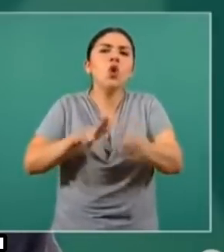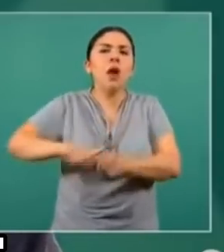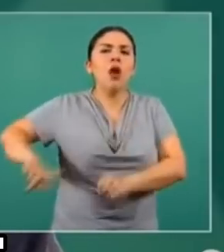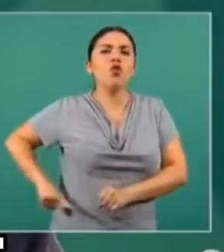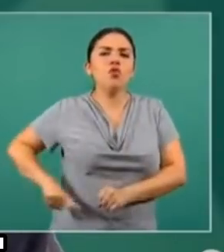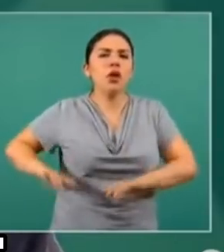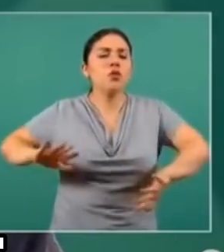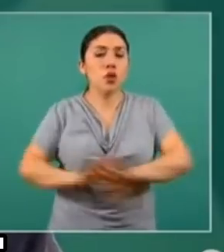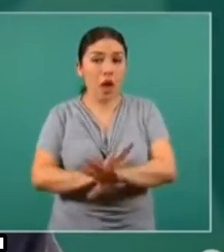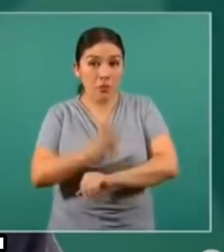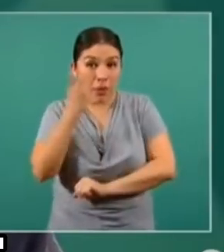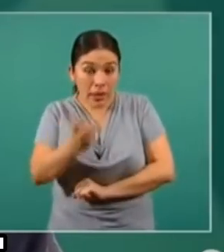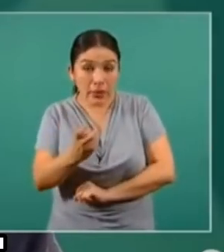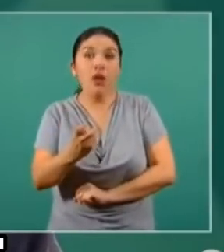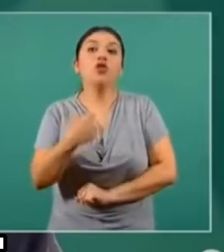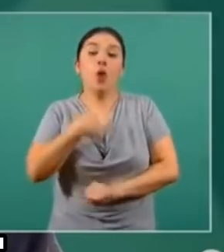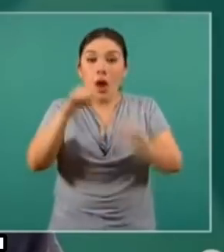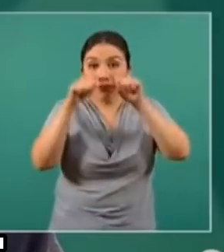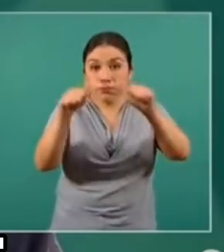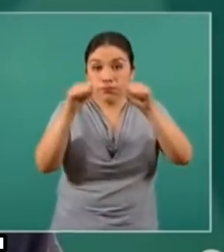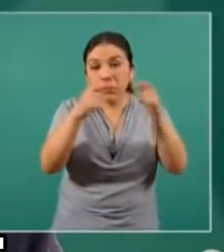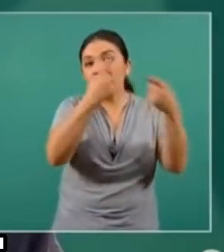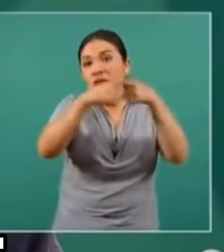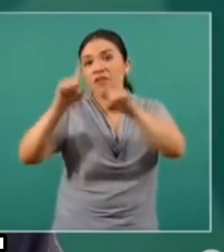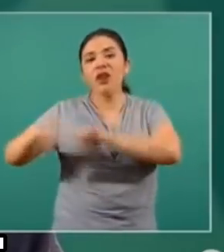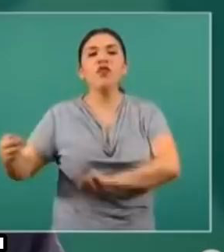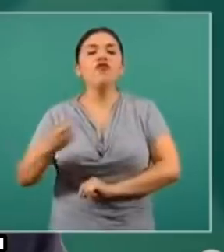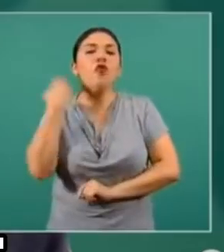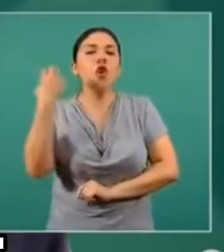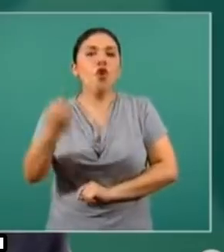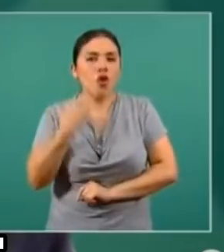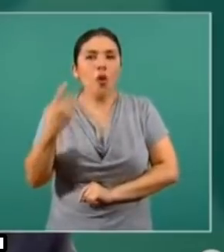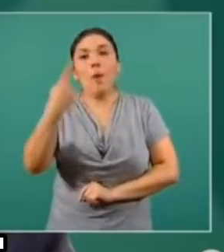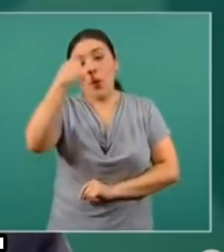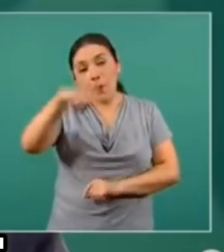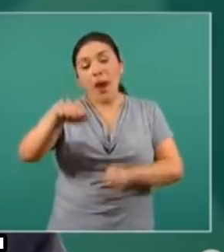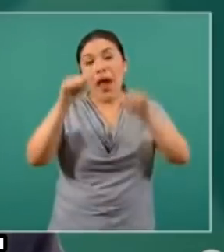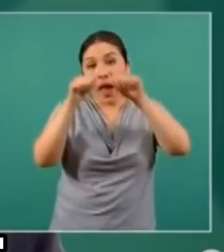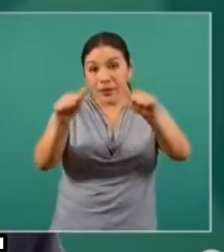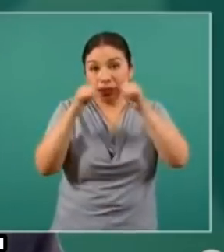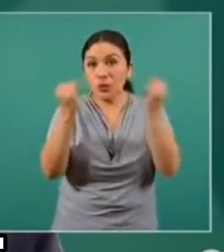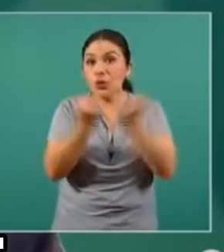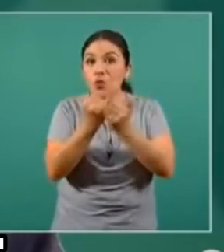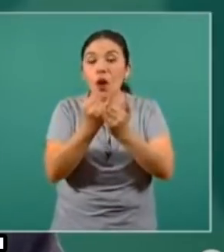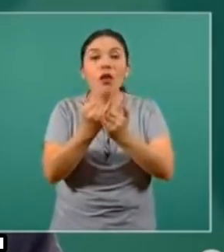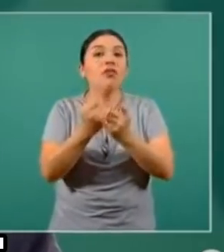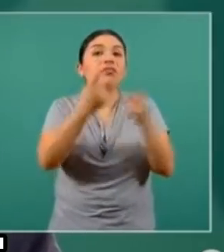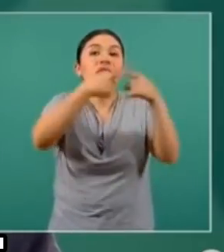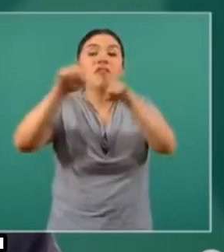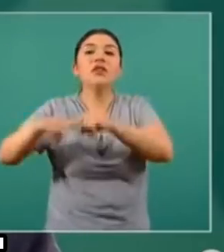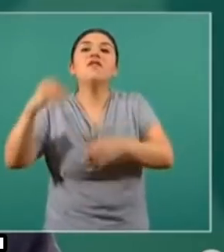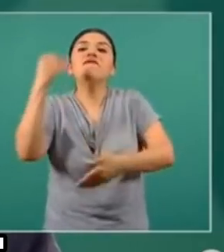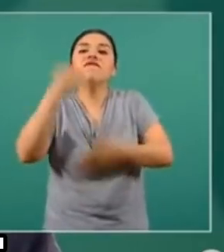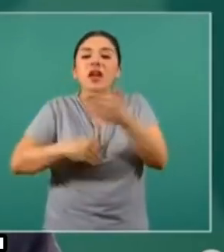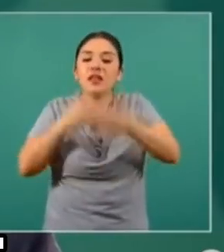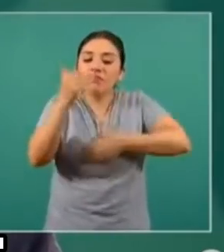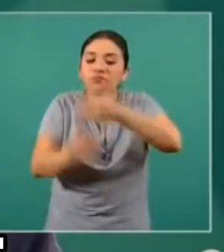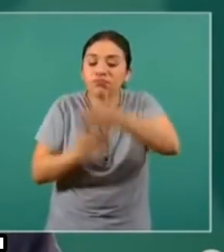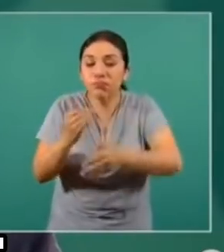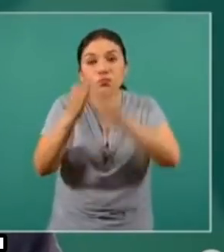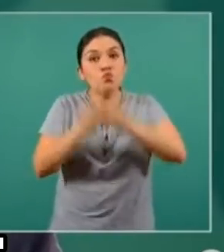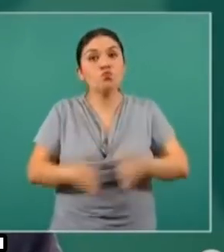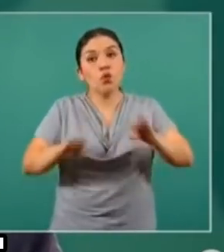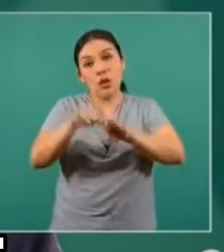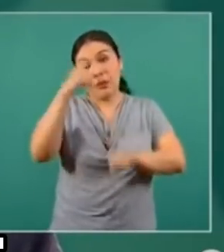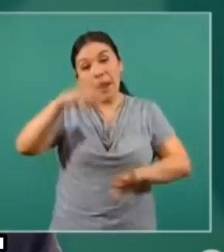gobierno, estaremos pendientes desde varios foros y cubriendo también el resto de la agenda importantísima